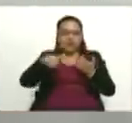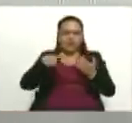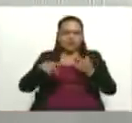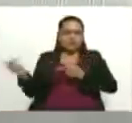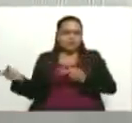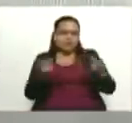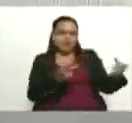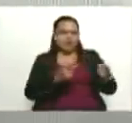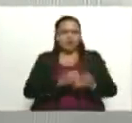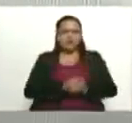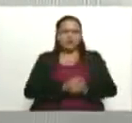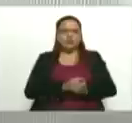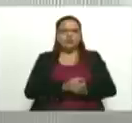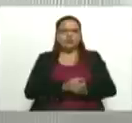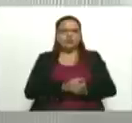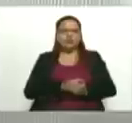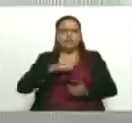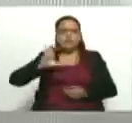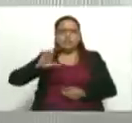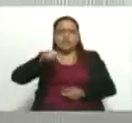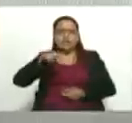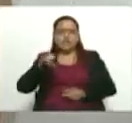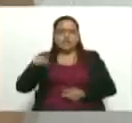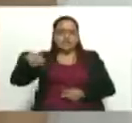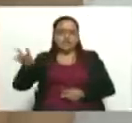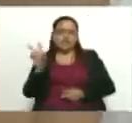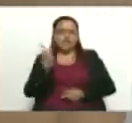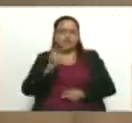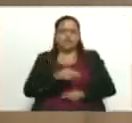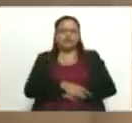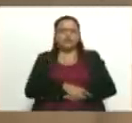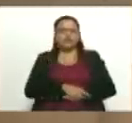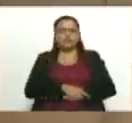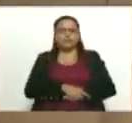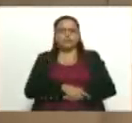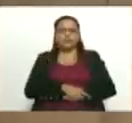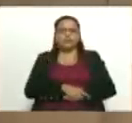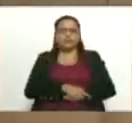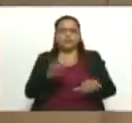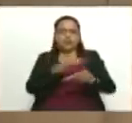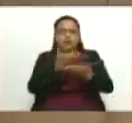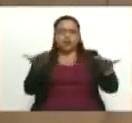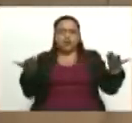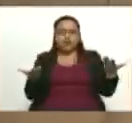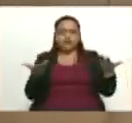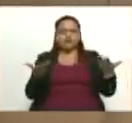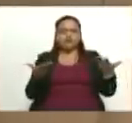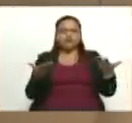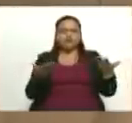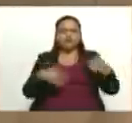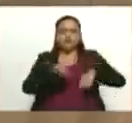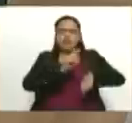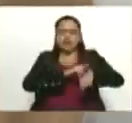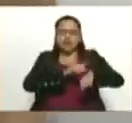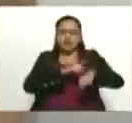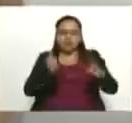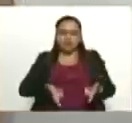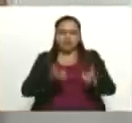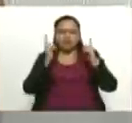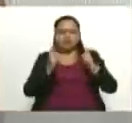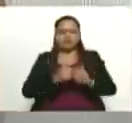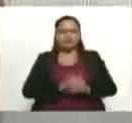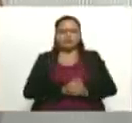invitados por el Consejo Nacional Electoral de Venezuela, que se les dio el correspondiente placer por